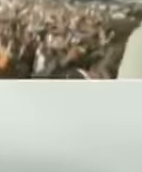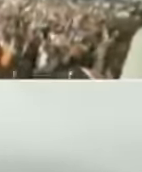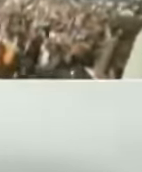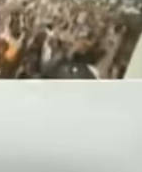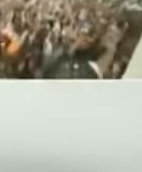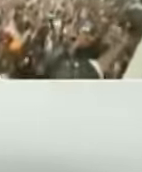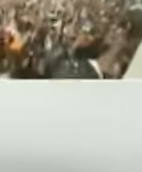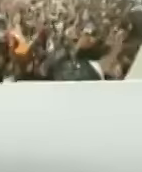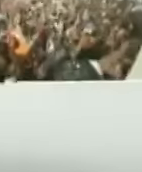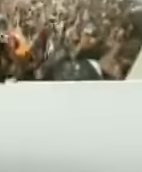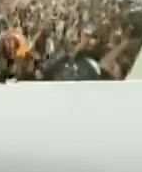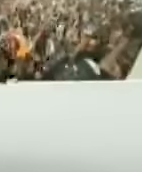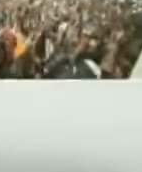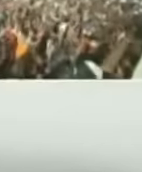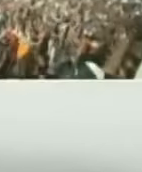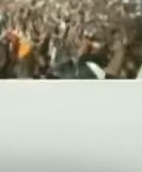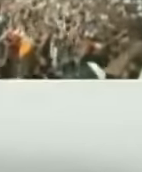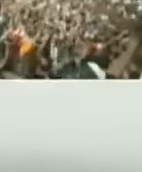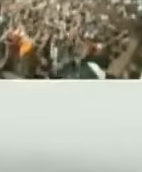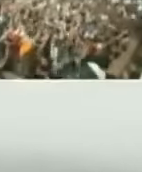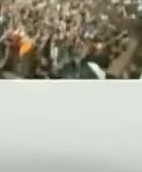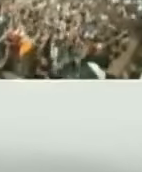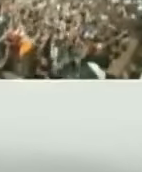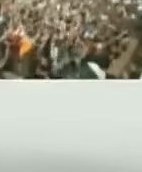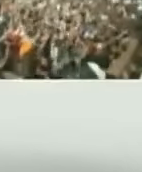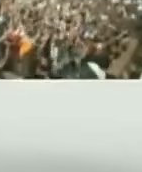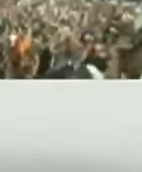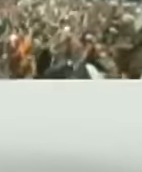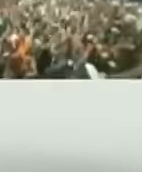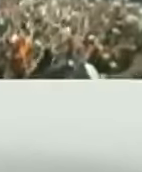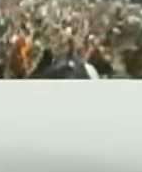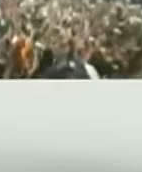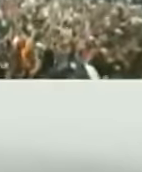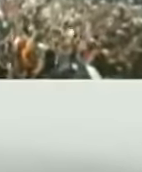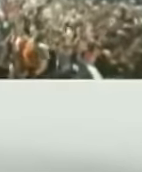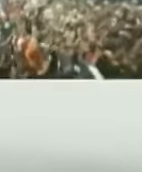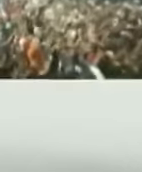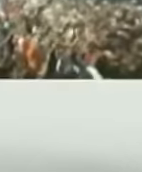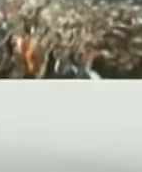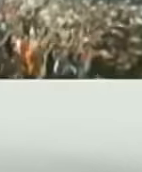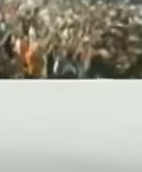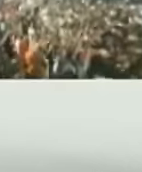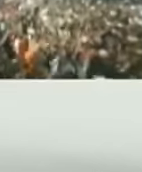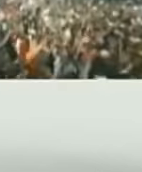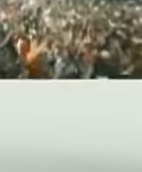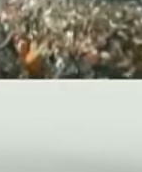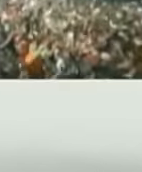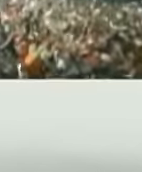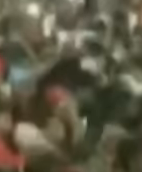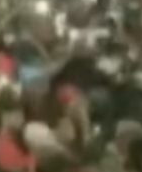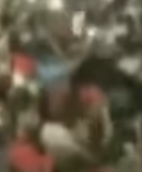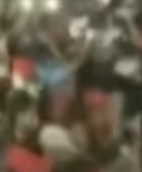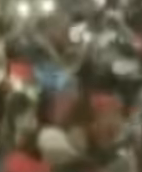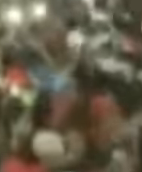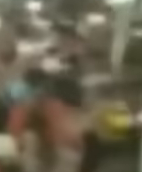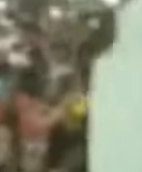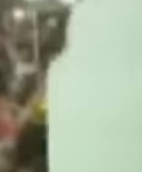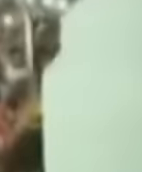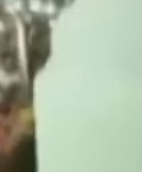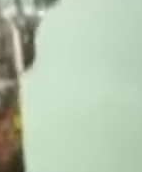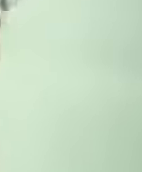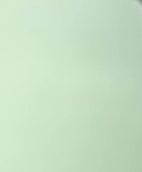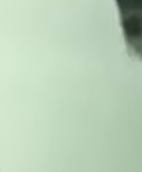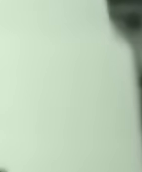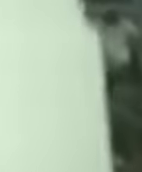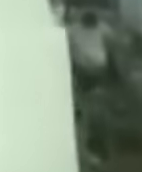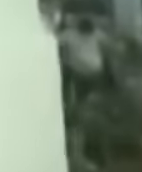seguir dando estas imágenes donde demuestra el afecto de su pueblo, que una vez más lo recibe con